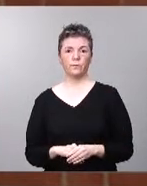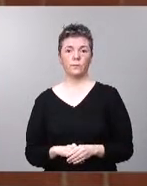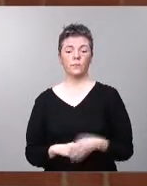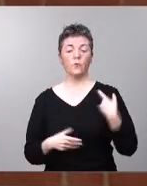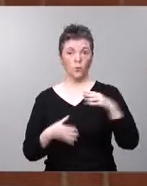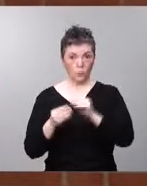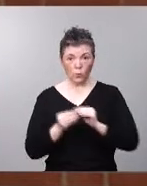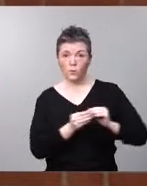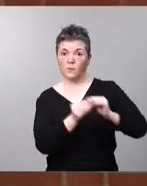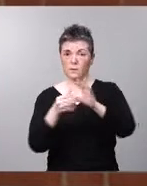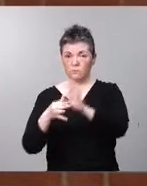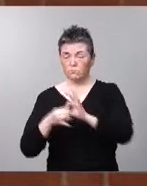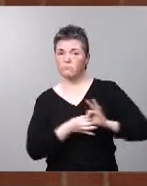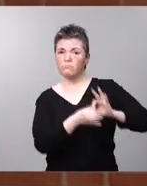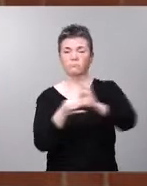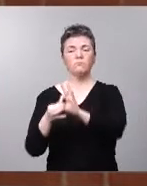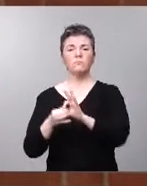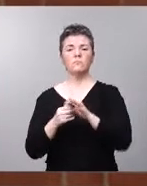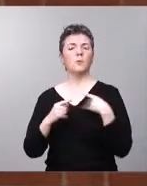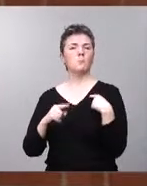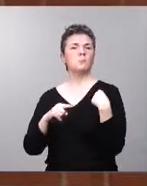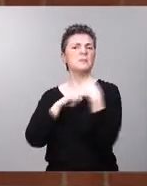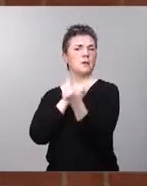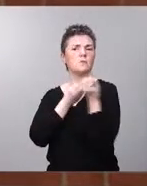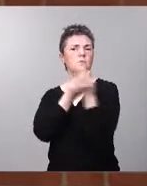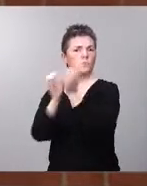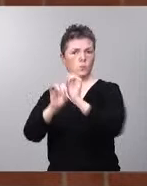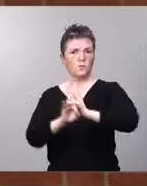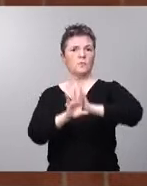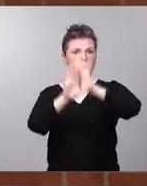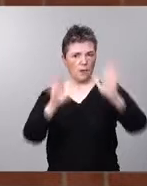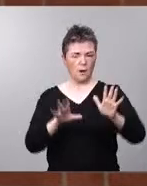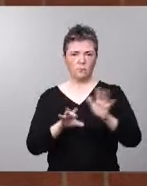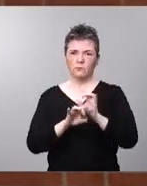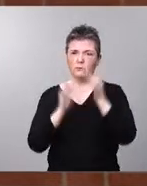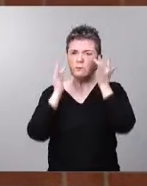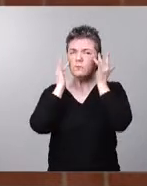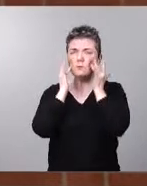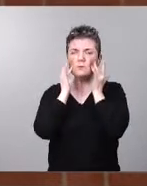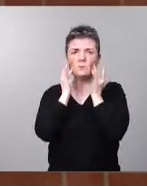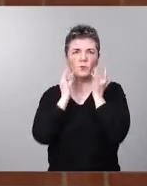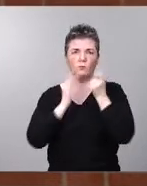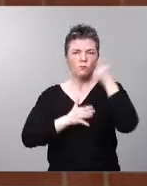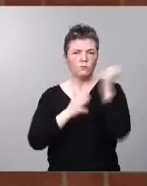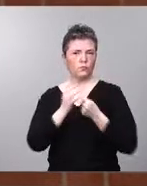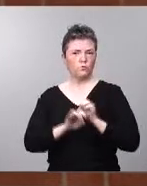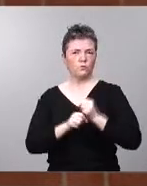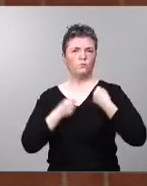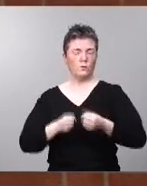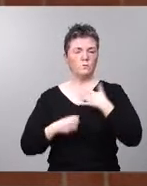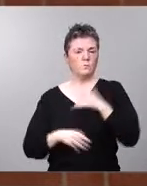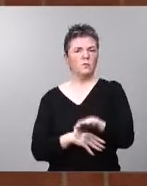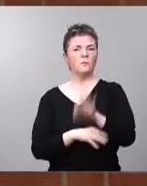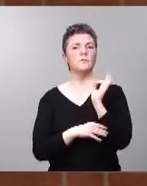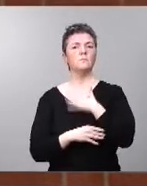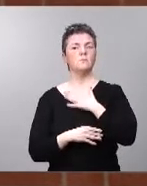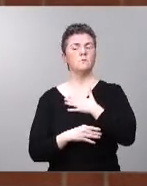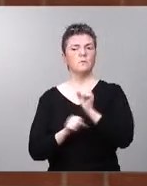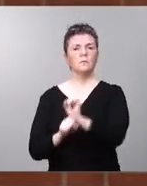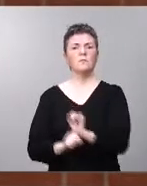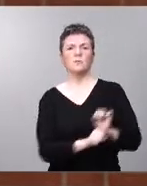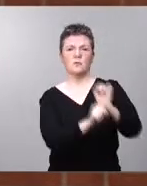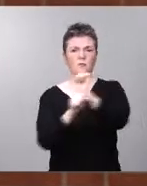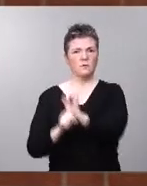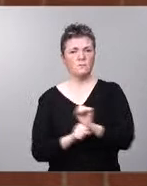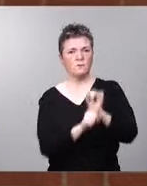estamos mandando un mensaje claro nítido rotundo de nuestra decisión de defender aquello en lo